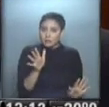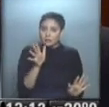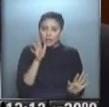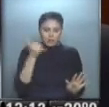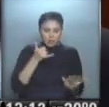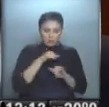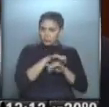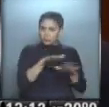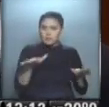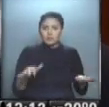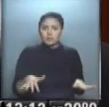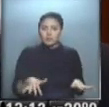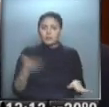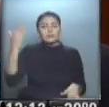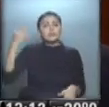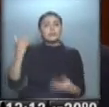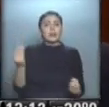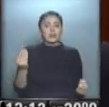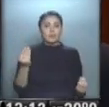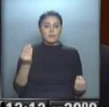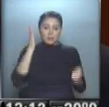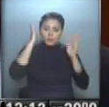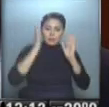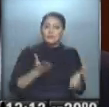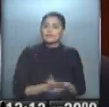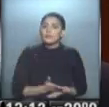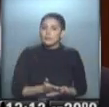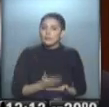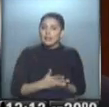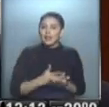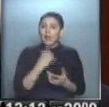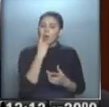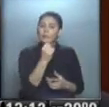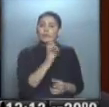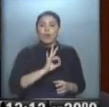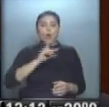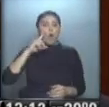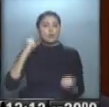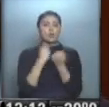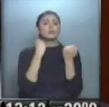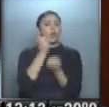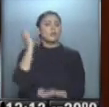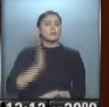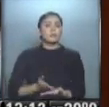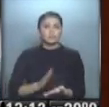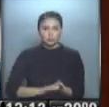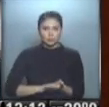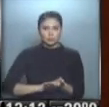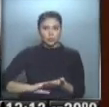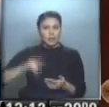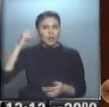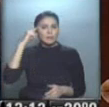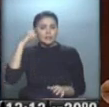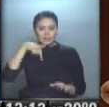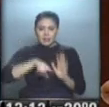establecerse aquí a fin de establecer el criterio o control estricto de razonabilidad